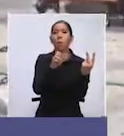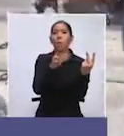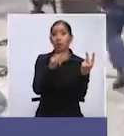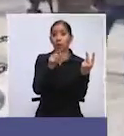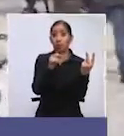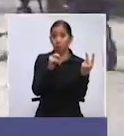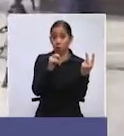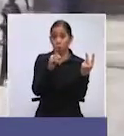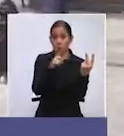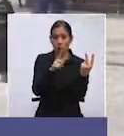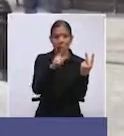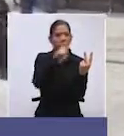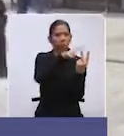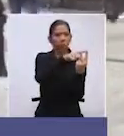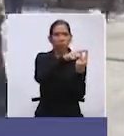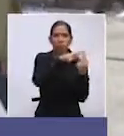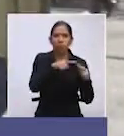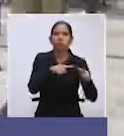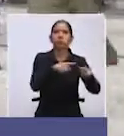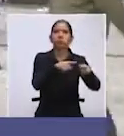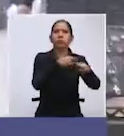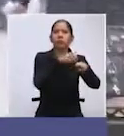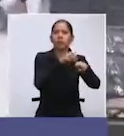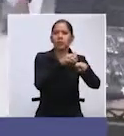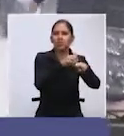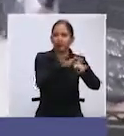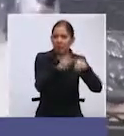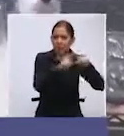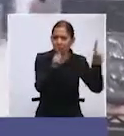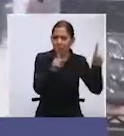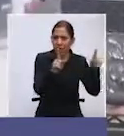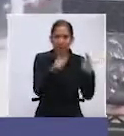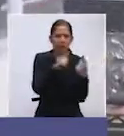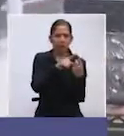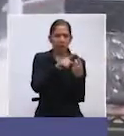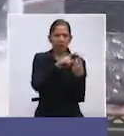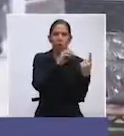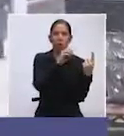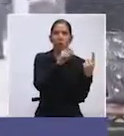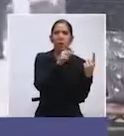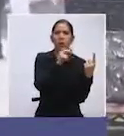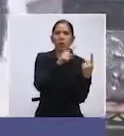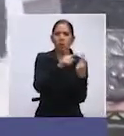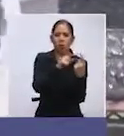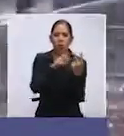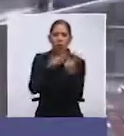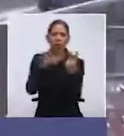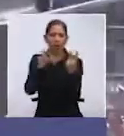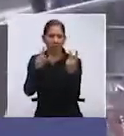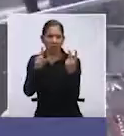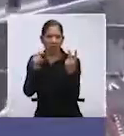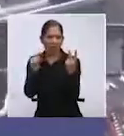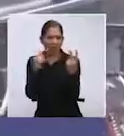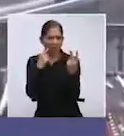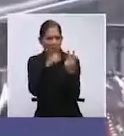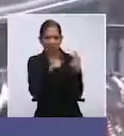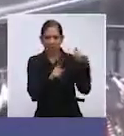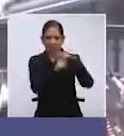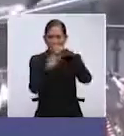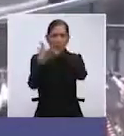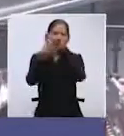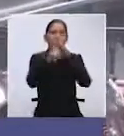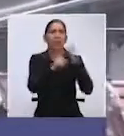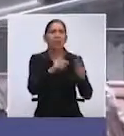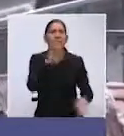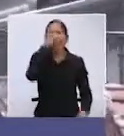la Omicron y la Delta que están incrementando el número de casos en estos países. Pero